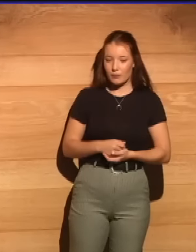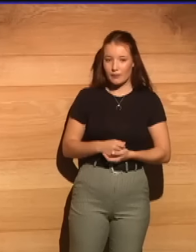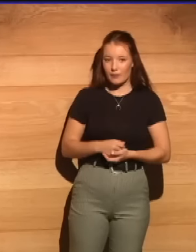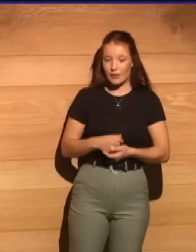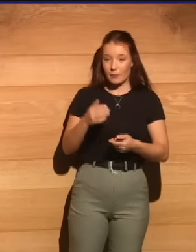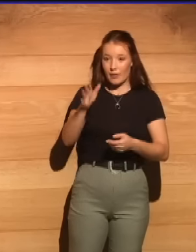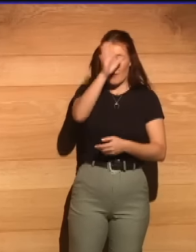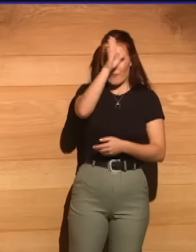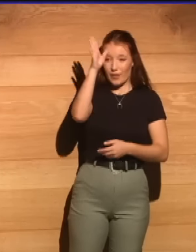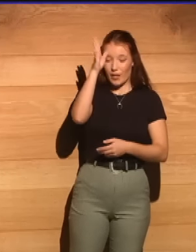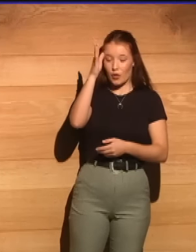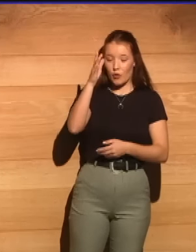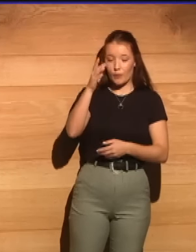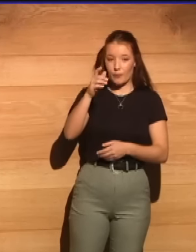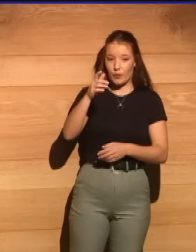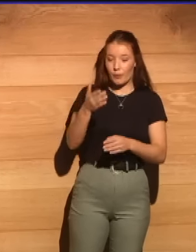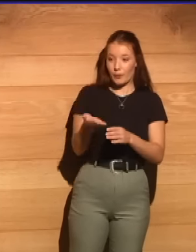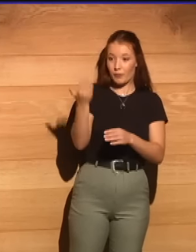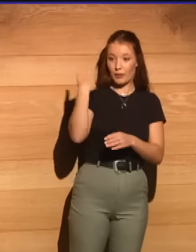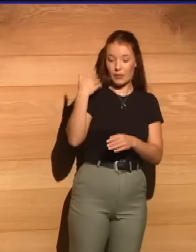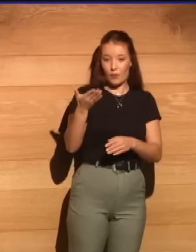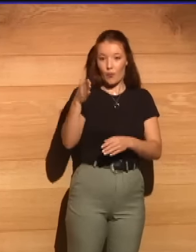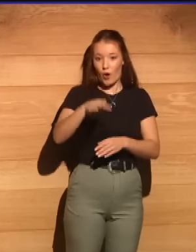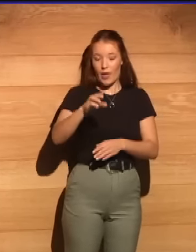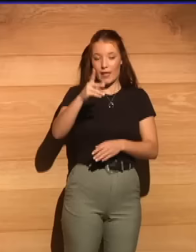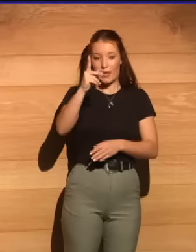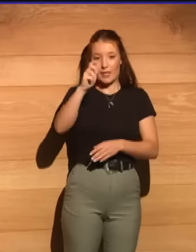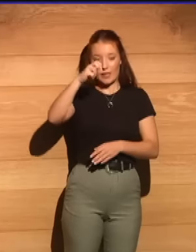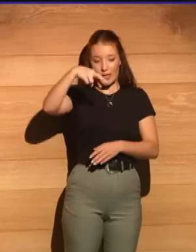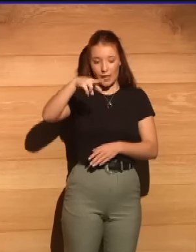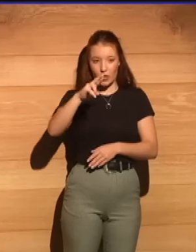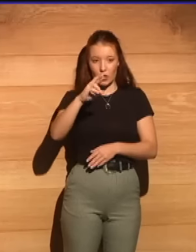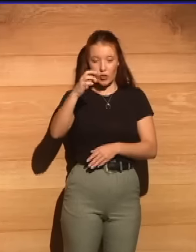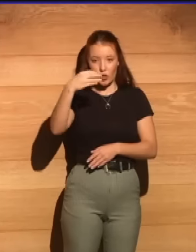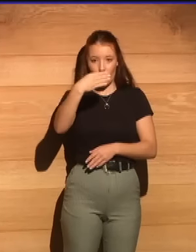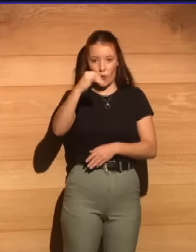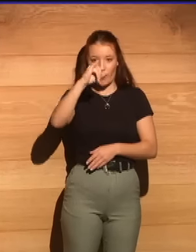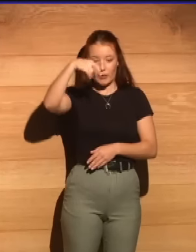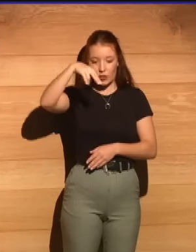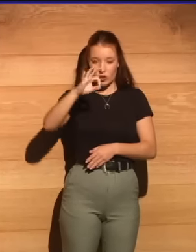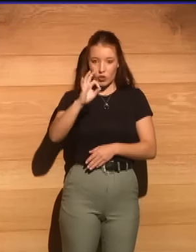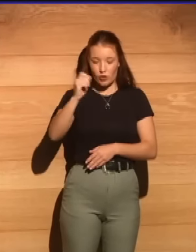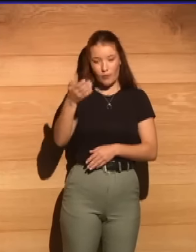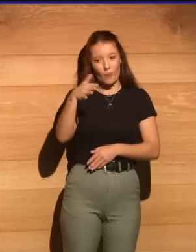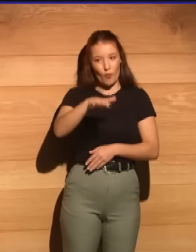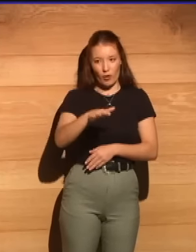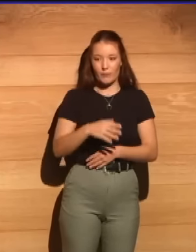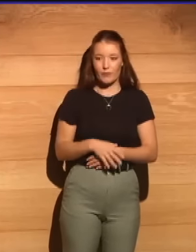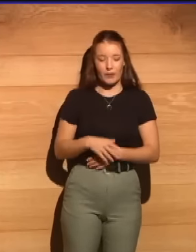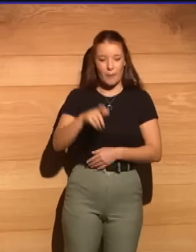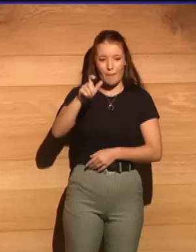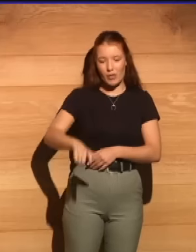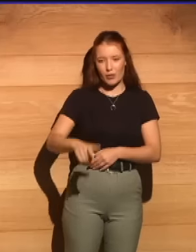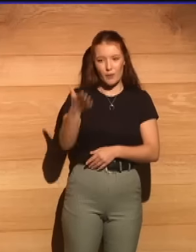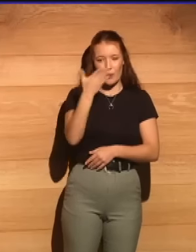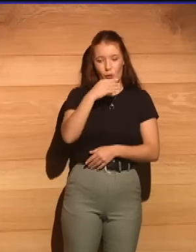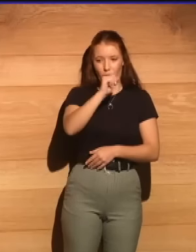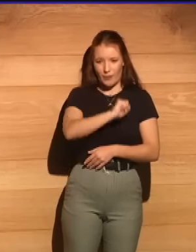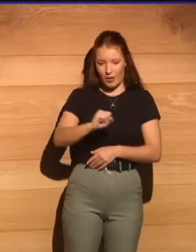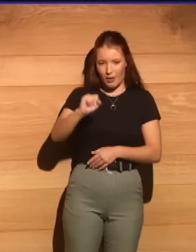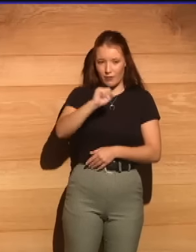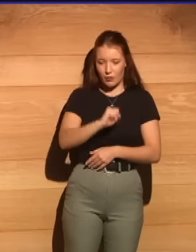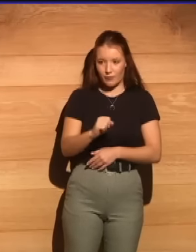verano pasado, es Ken Robinson, que estuvo además aquí, estuvo en Enlightened, en la primera edición, y es un ser maravilloso que cuando lee sus